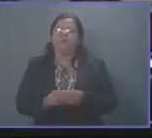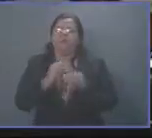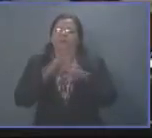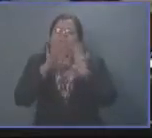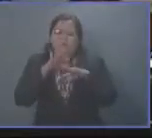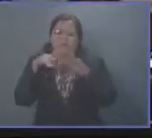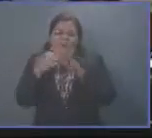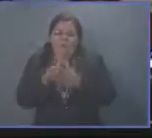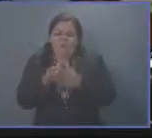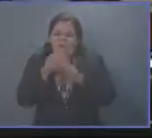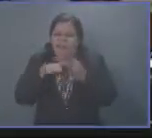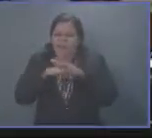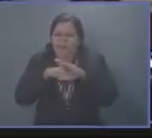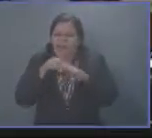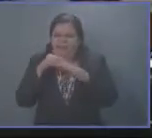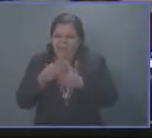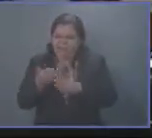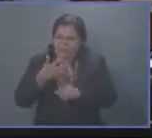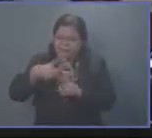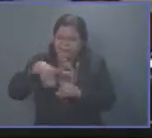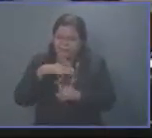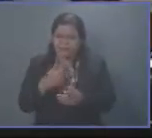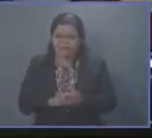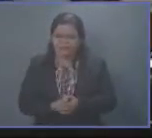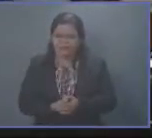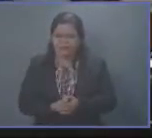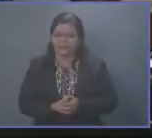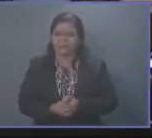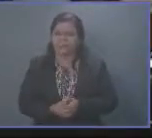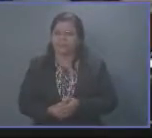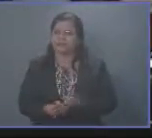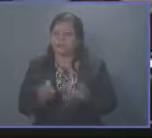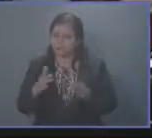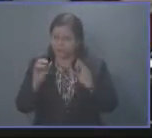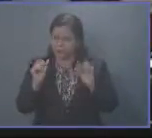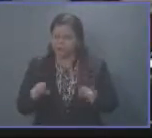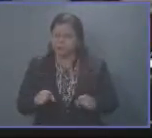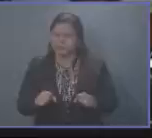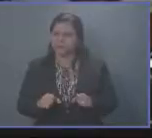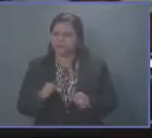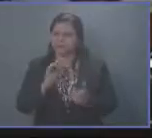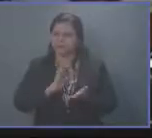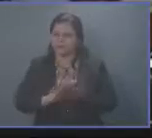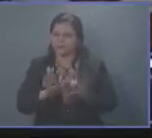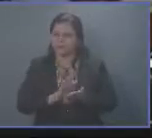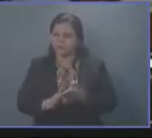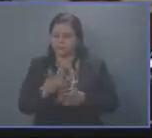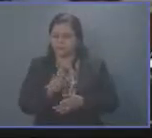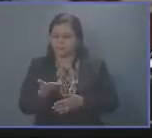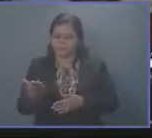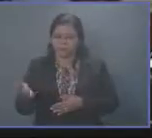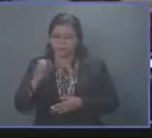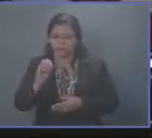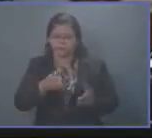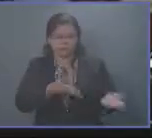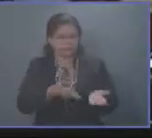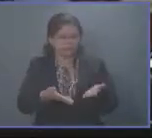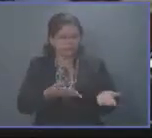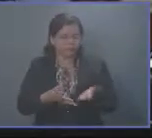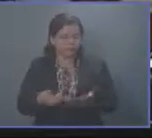los términos y condiciones mediante las cuales adquiere el bien o servicio en cuotas,